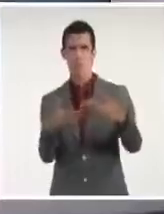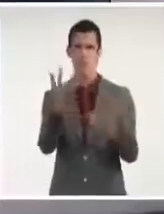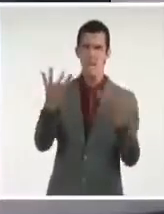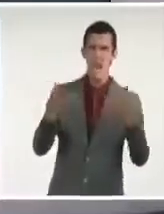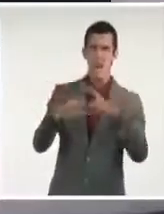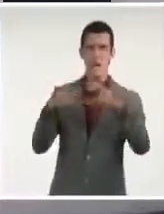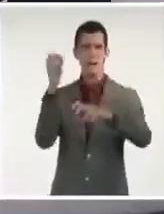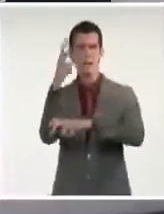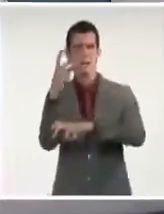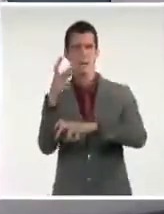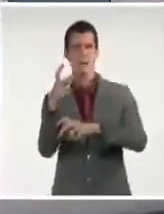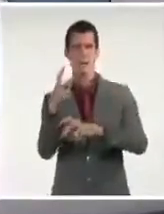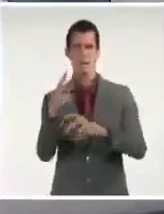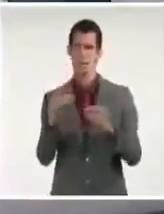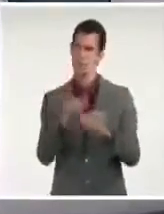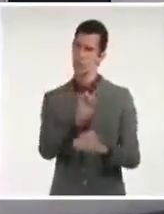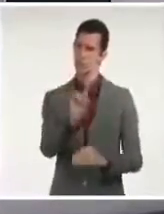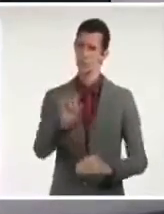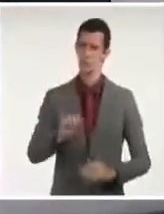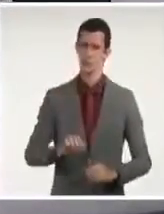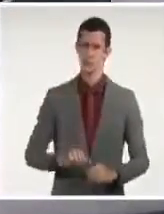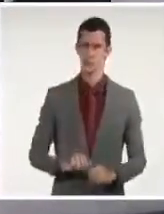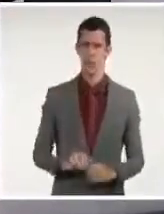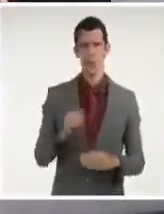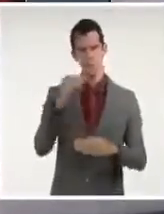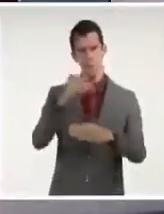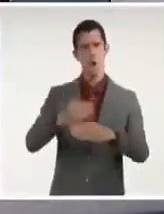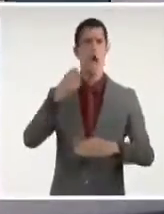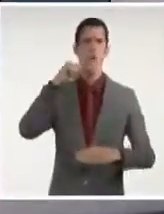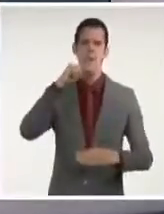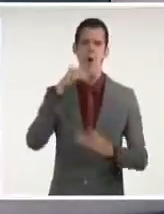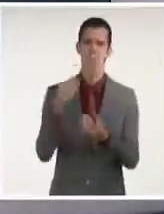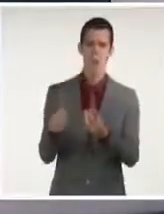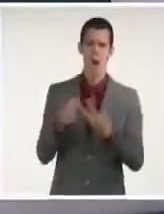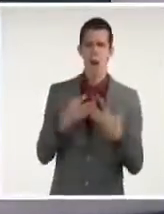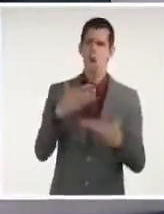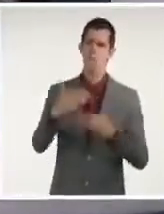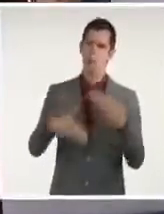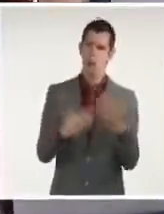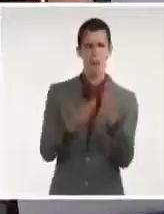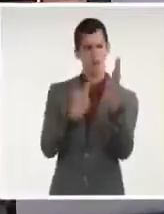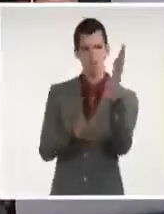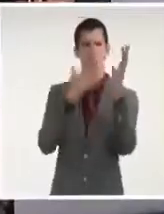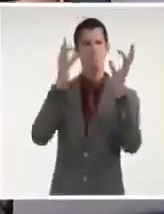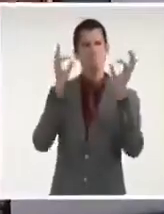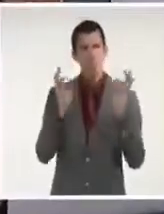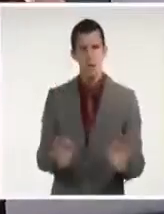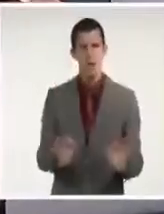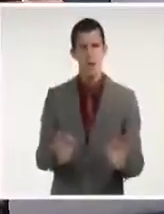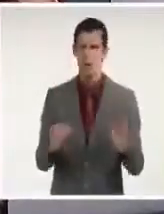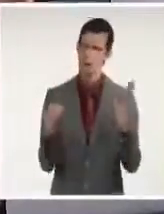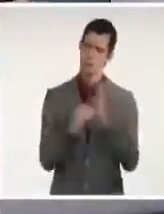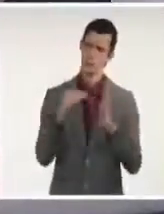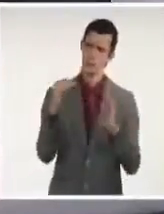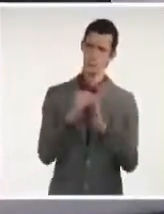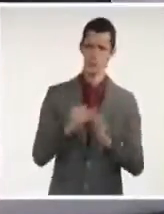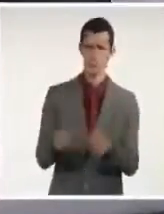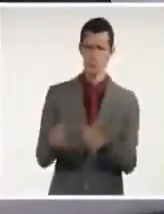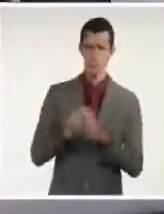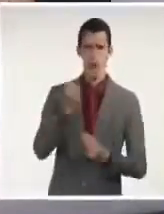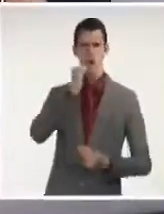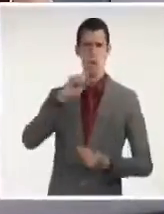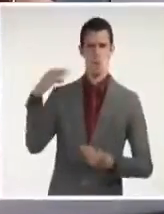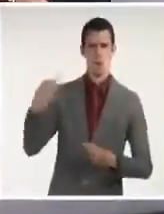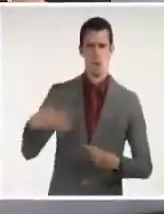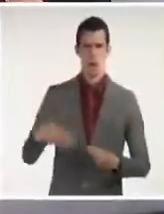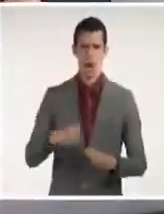se desempeñe en el escenario internacional como un país normal. Impide o hace más difícil o caro todo